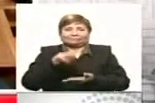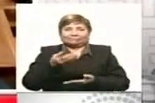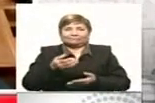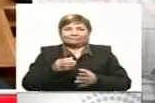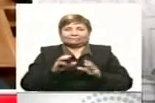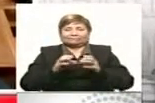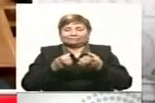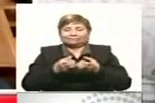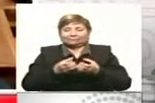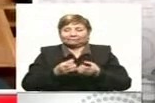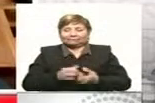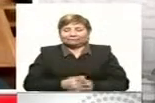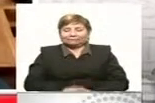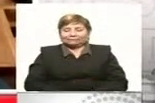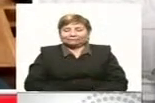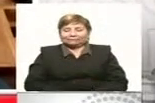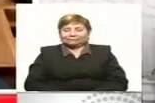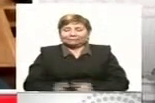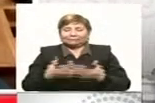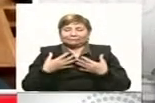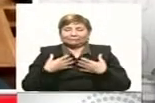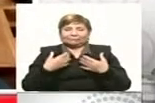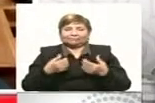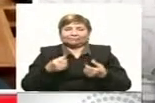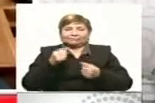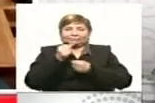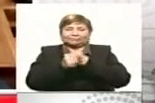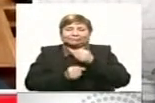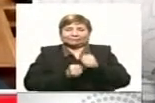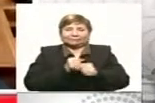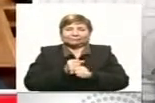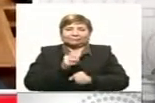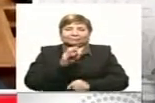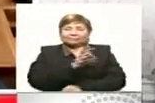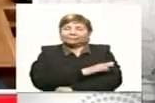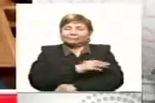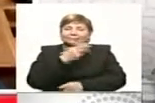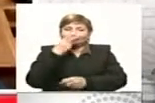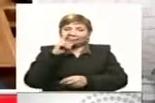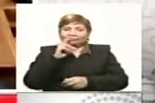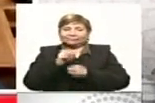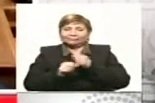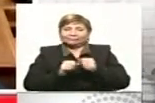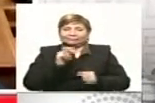sector de salud para el año fiscal 2022.